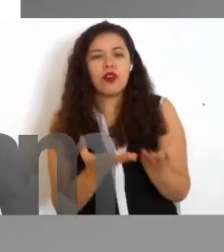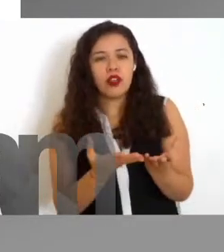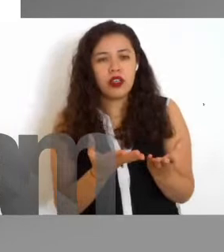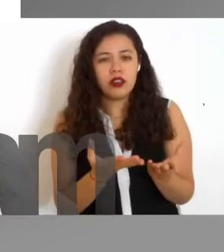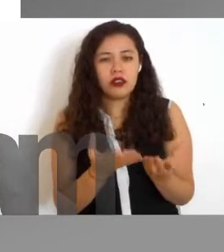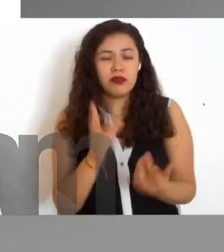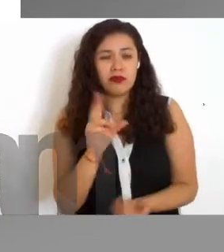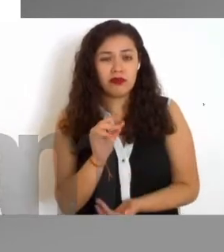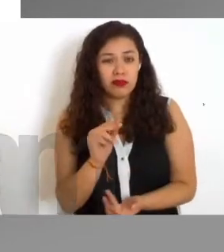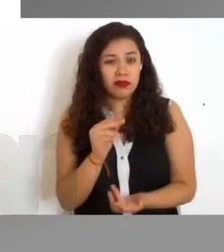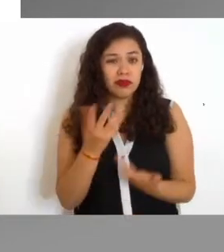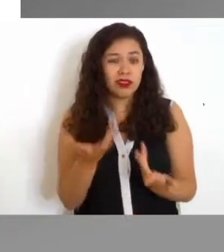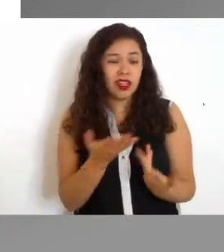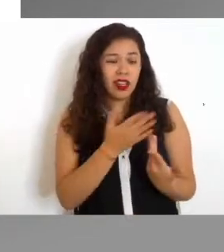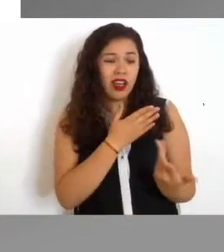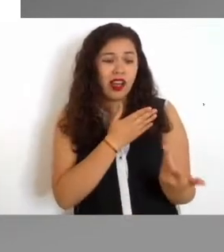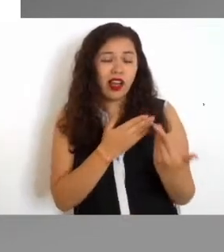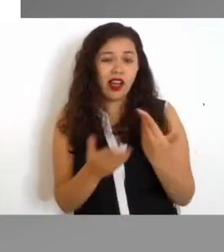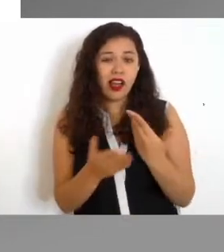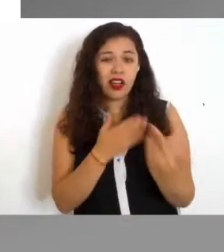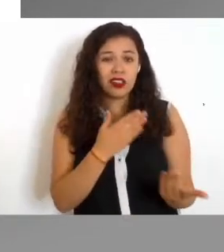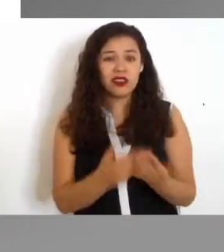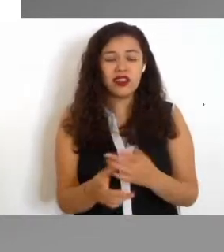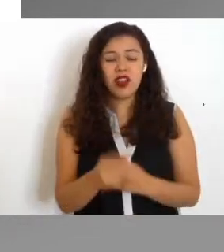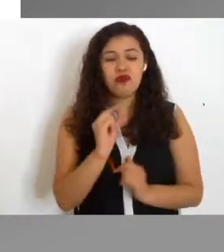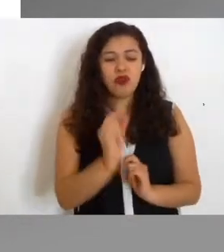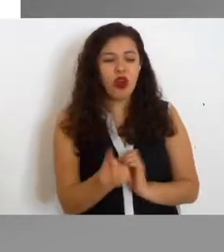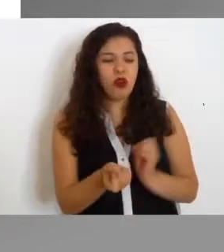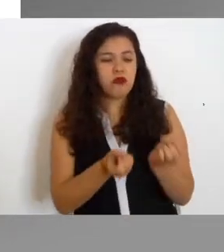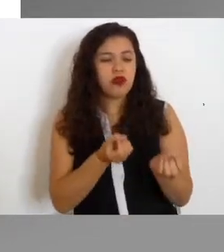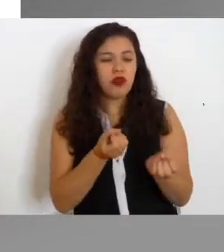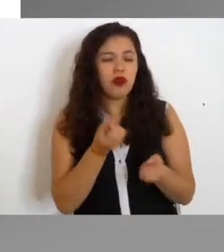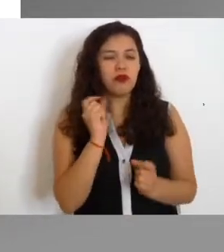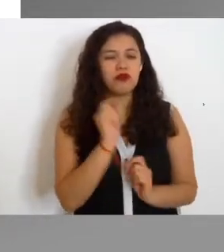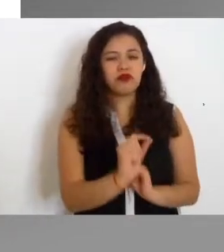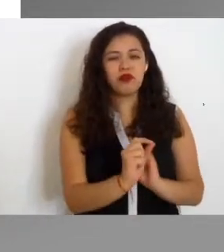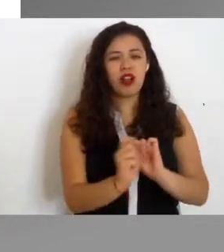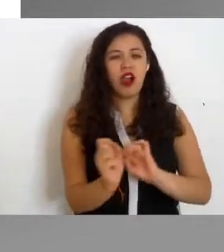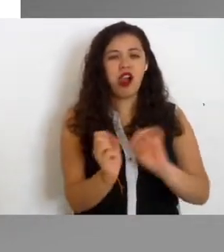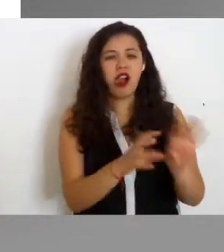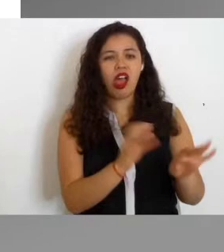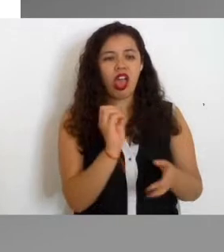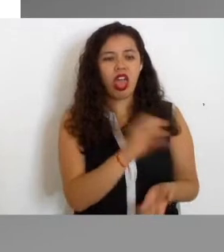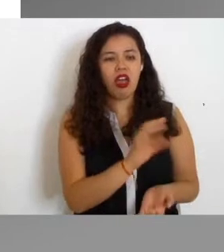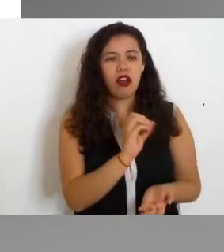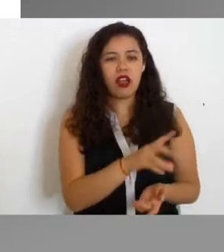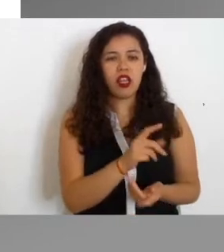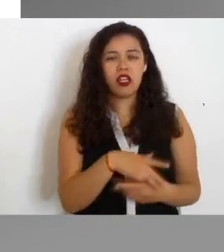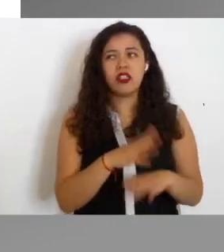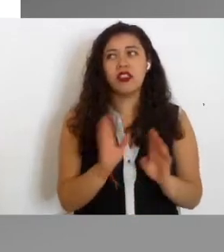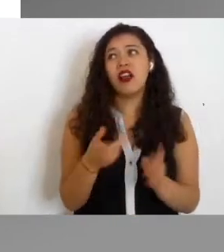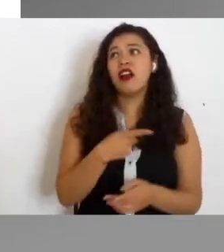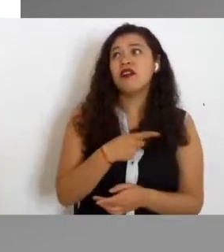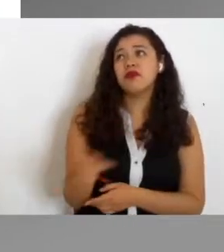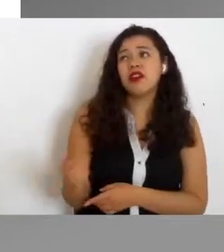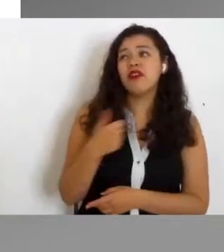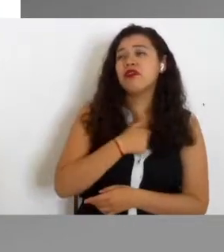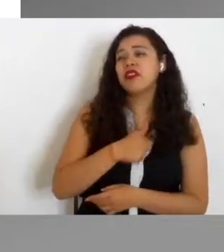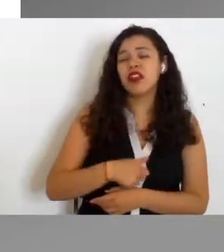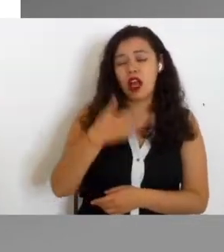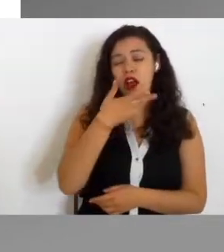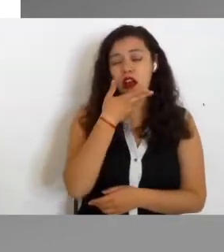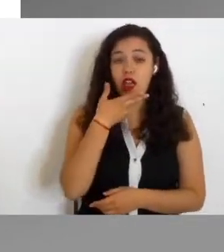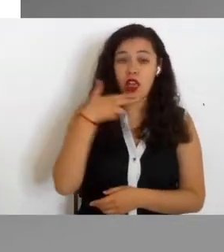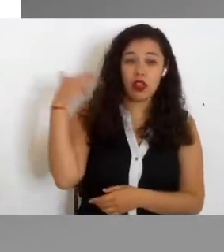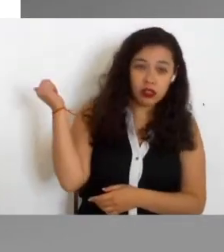sujeto a acciones de migajas, de limosnas, de misericordias, de dejarse morir, de suicidarse,